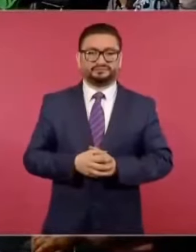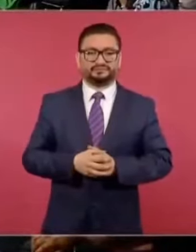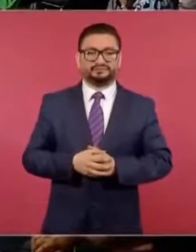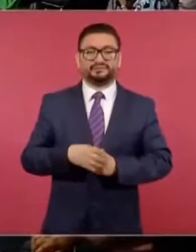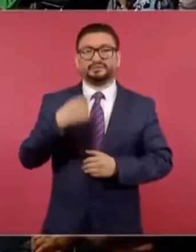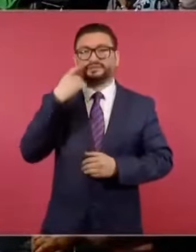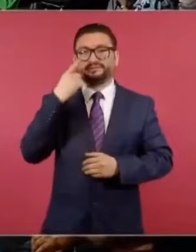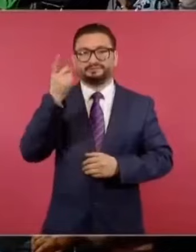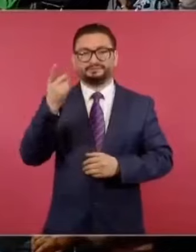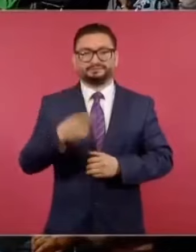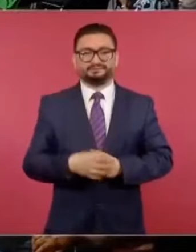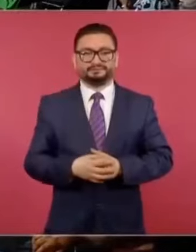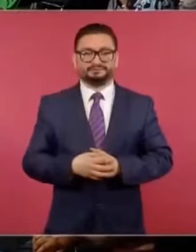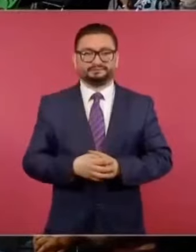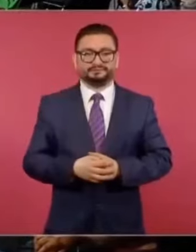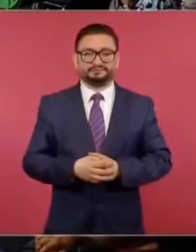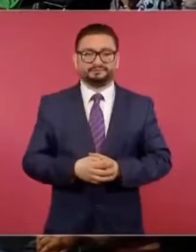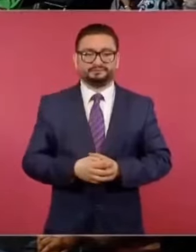Imagínense.